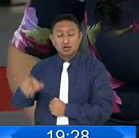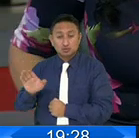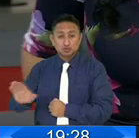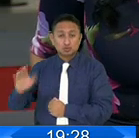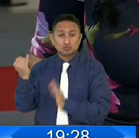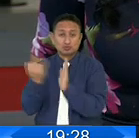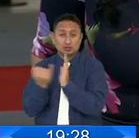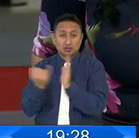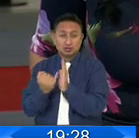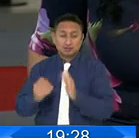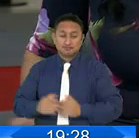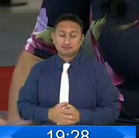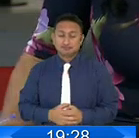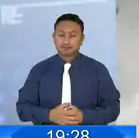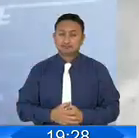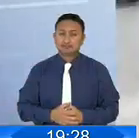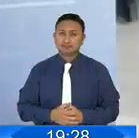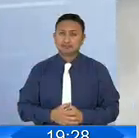que intervinieron en el suceso.